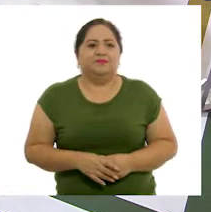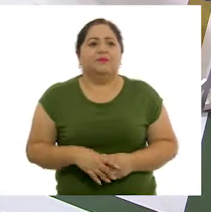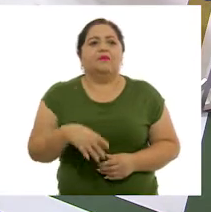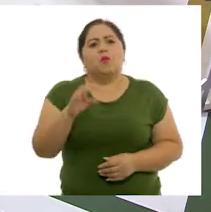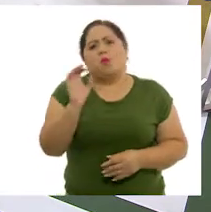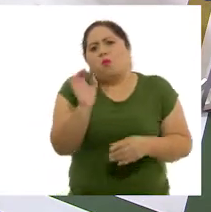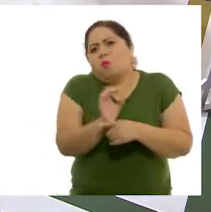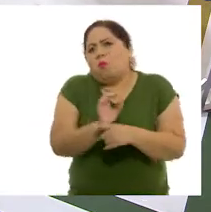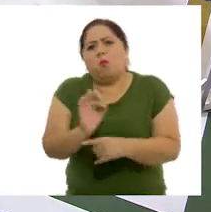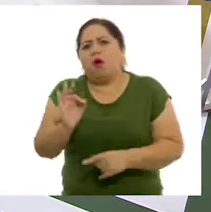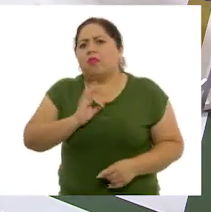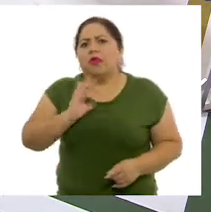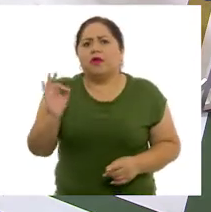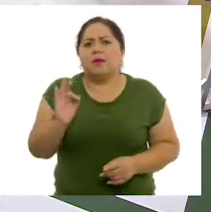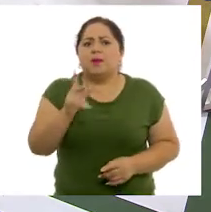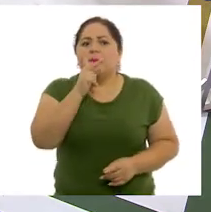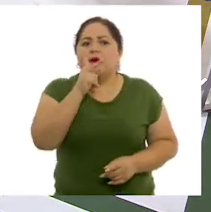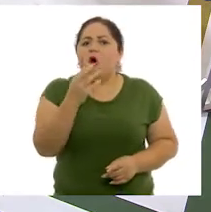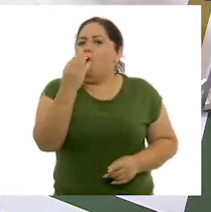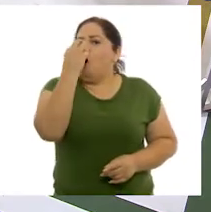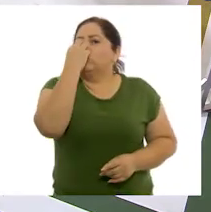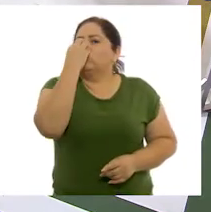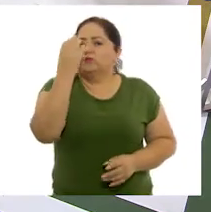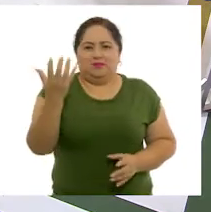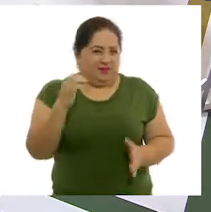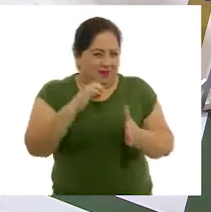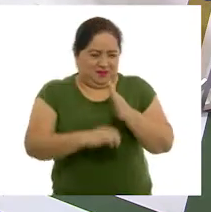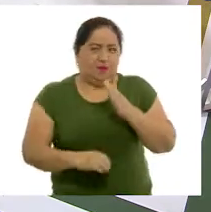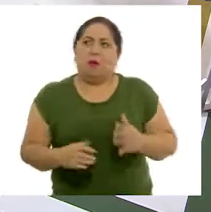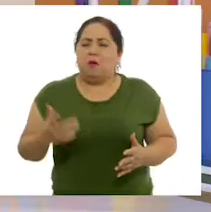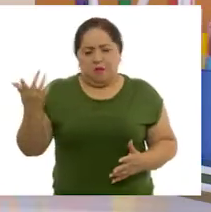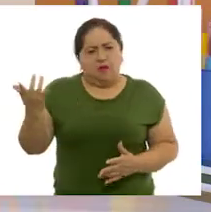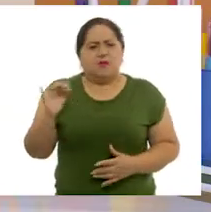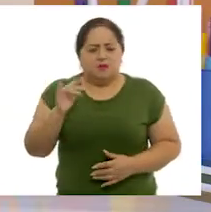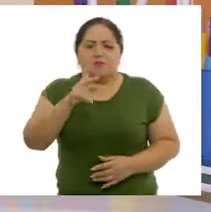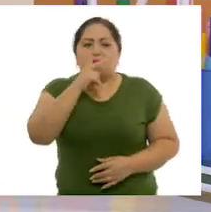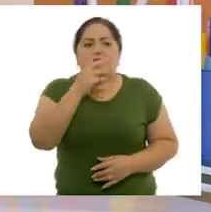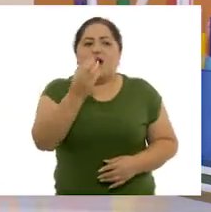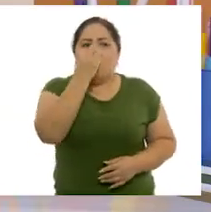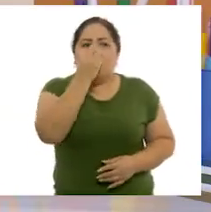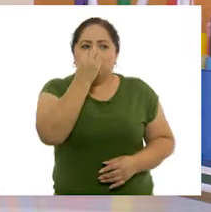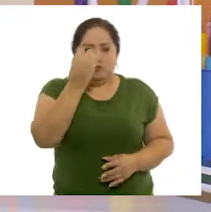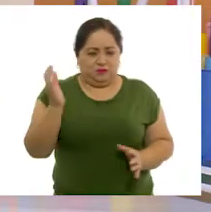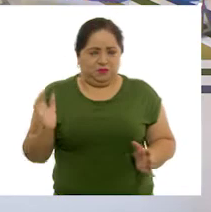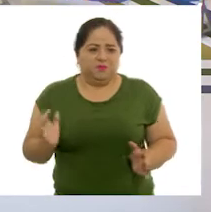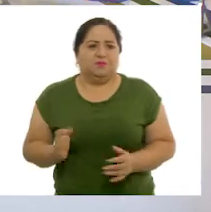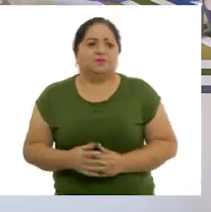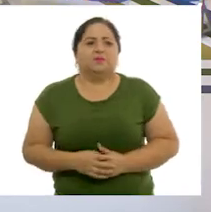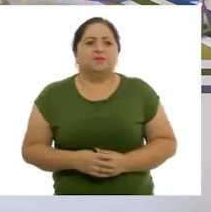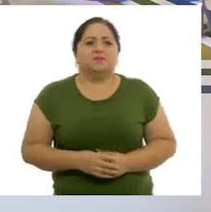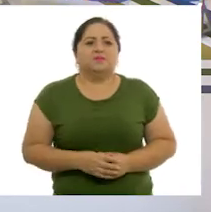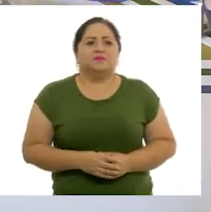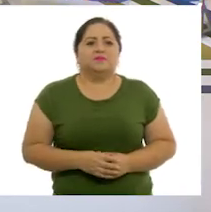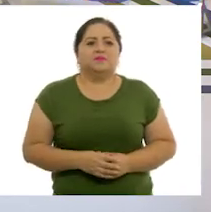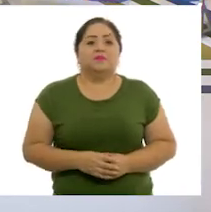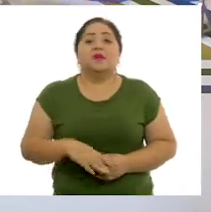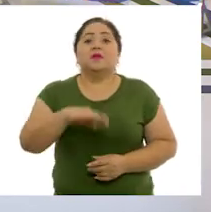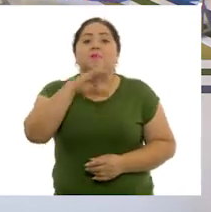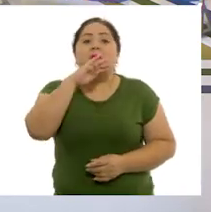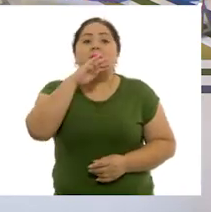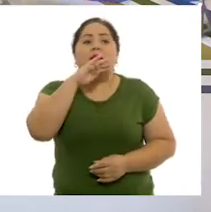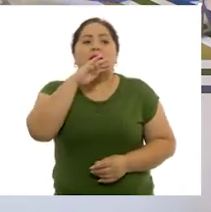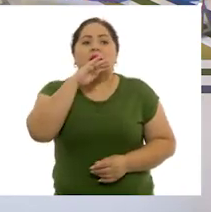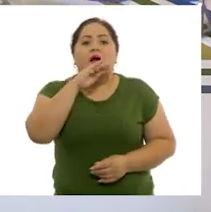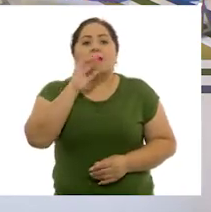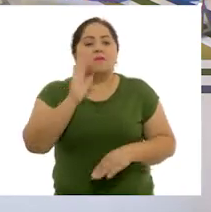¿le podemos poner el de papá oso? Papá oso, me gusta. A ver, ¿me ayudas, Eric? Papá oso. Papá oso. Y el de mamá, que va